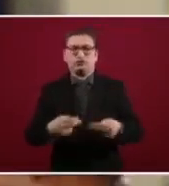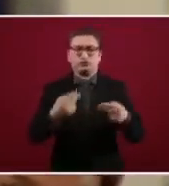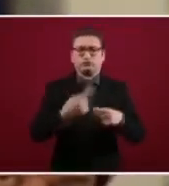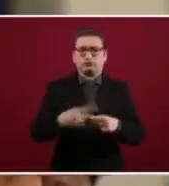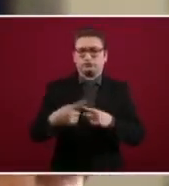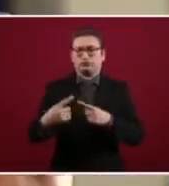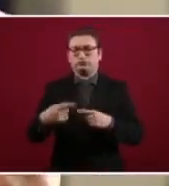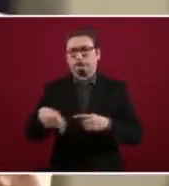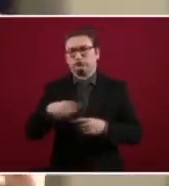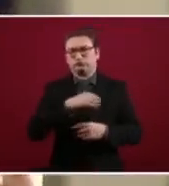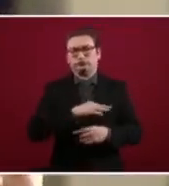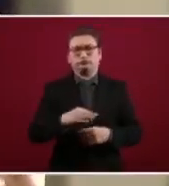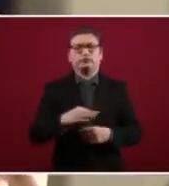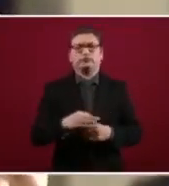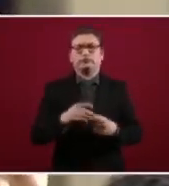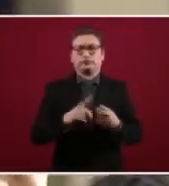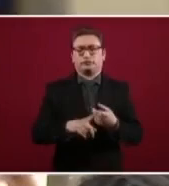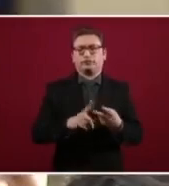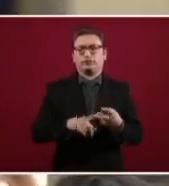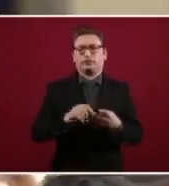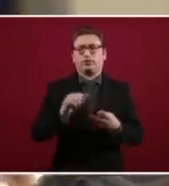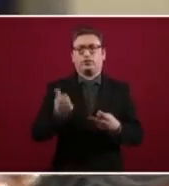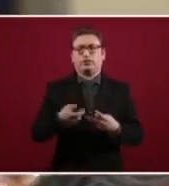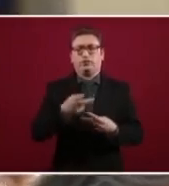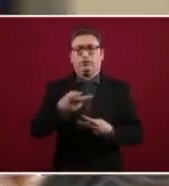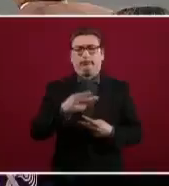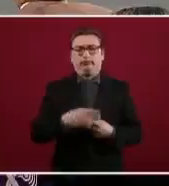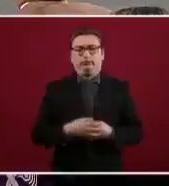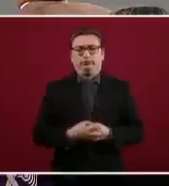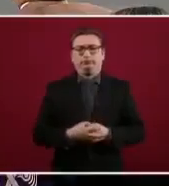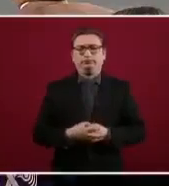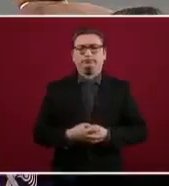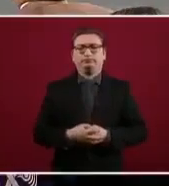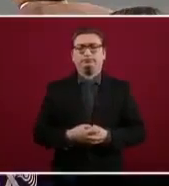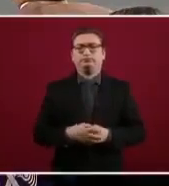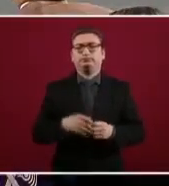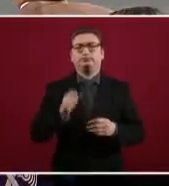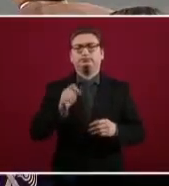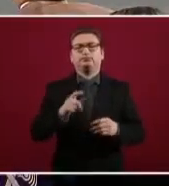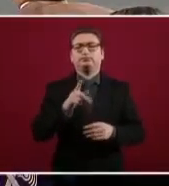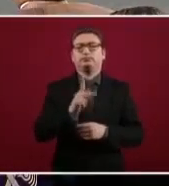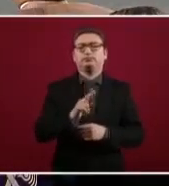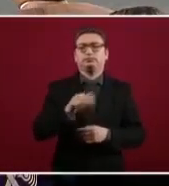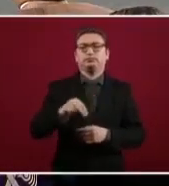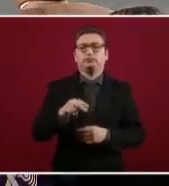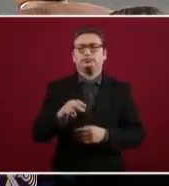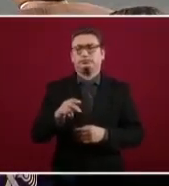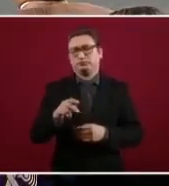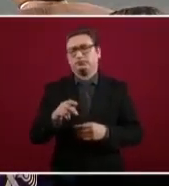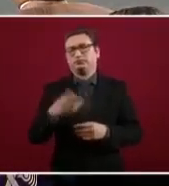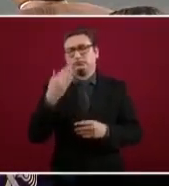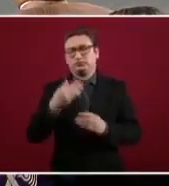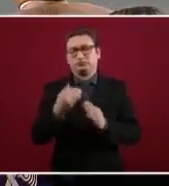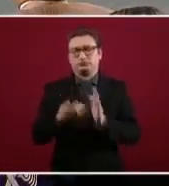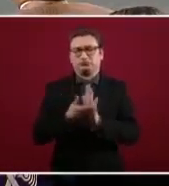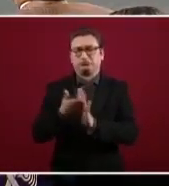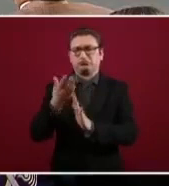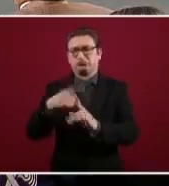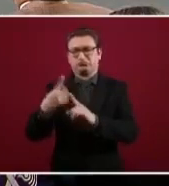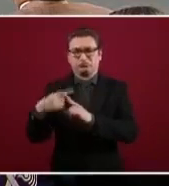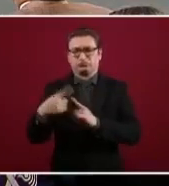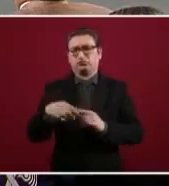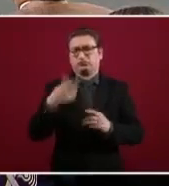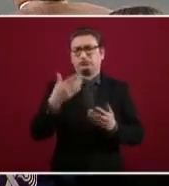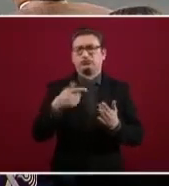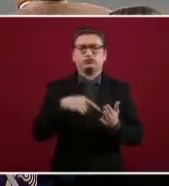y es y tengo otra pregunta es sobre el plan nacional de infraestructura yo quisiera